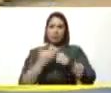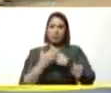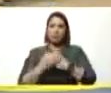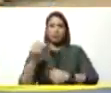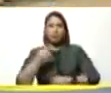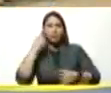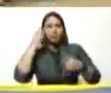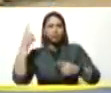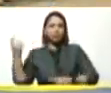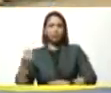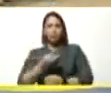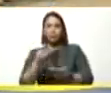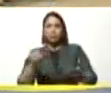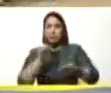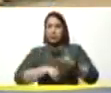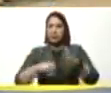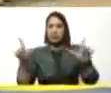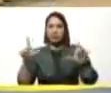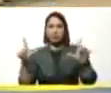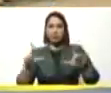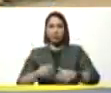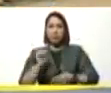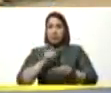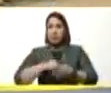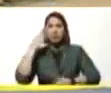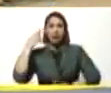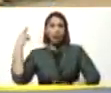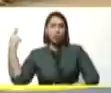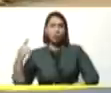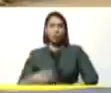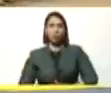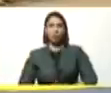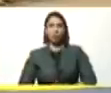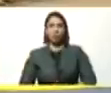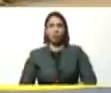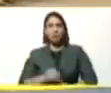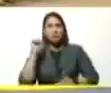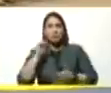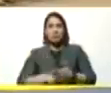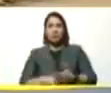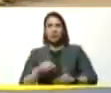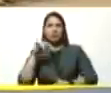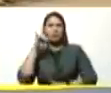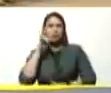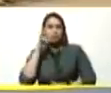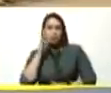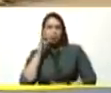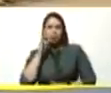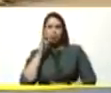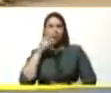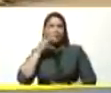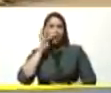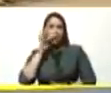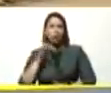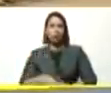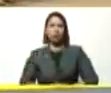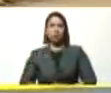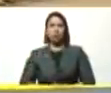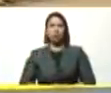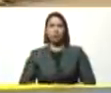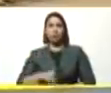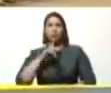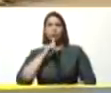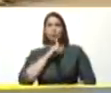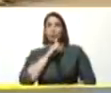imagínense ustedes, sin televisión, sin radio, sin Instagram, sin Facebook, el nombre